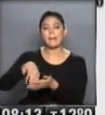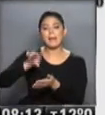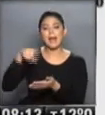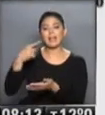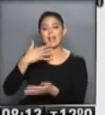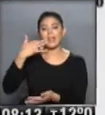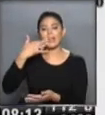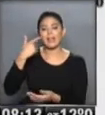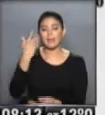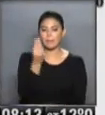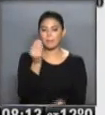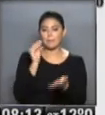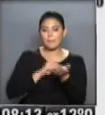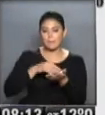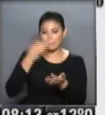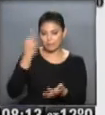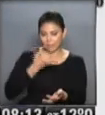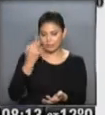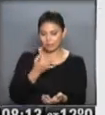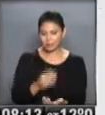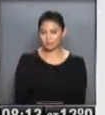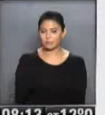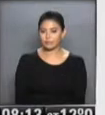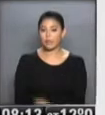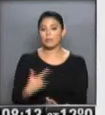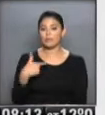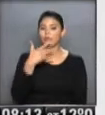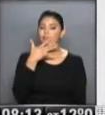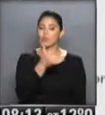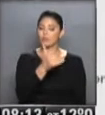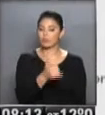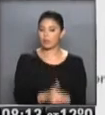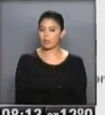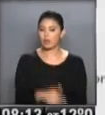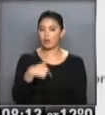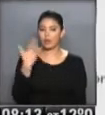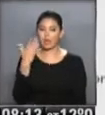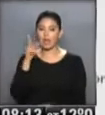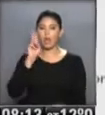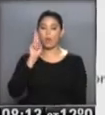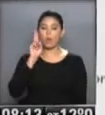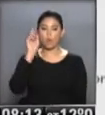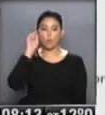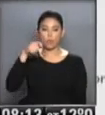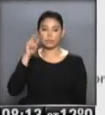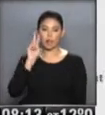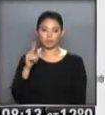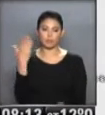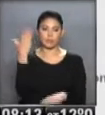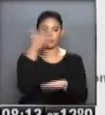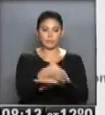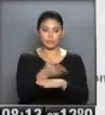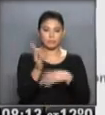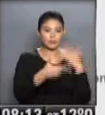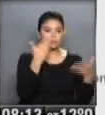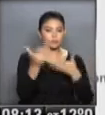realidad valía el producto que estaba trayendo. Por eso ha sido denunciada el allanamiento, esto está en la justicia federal, una